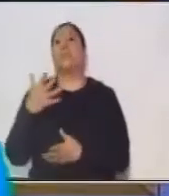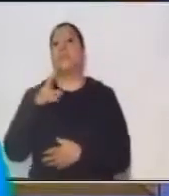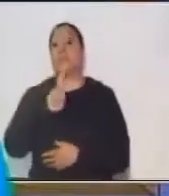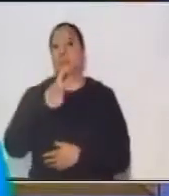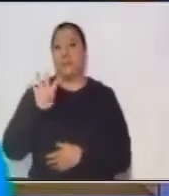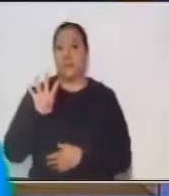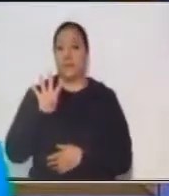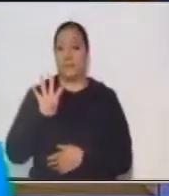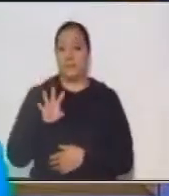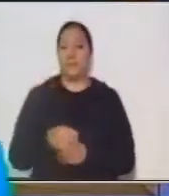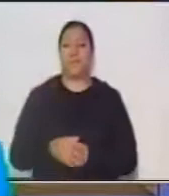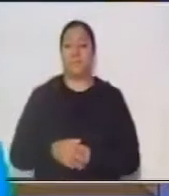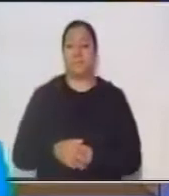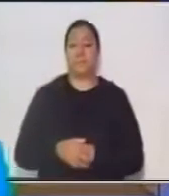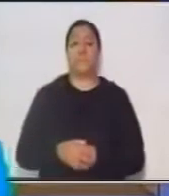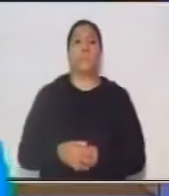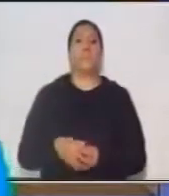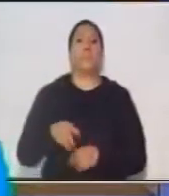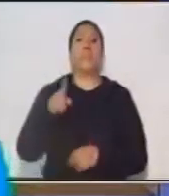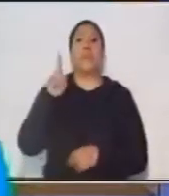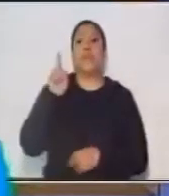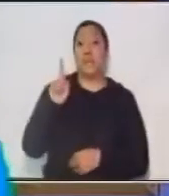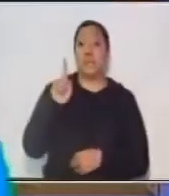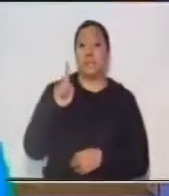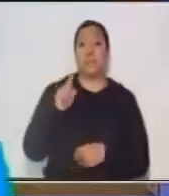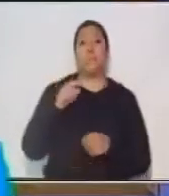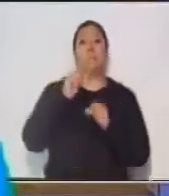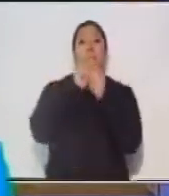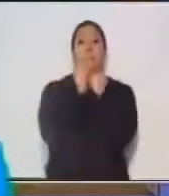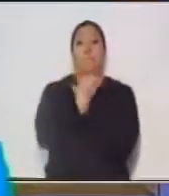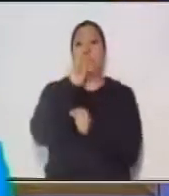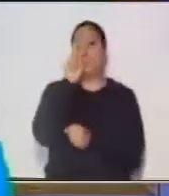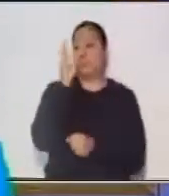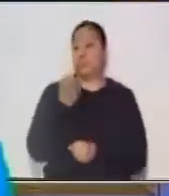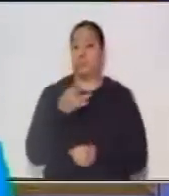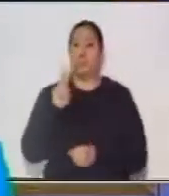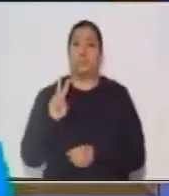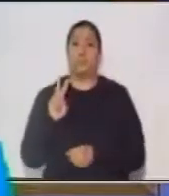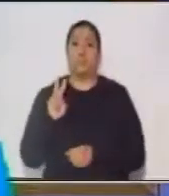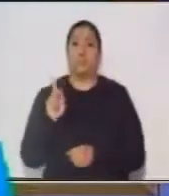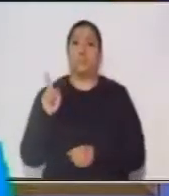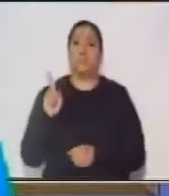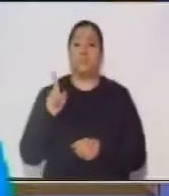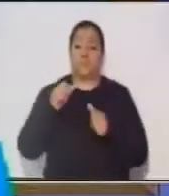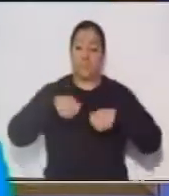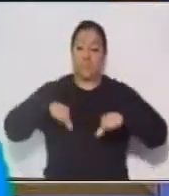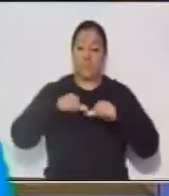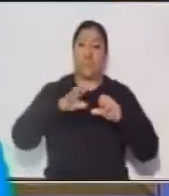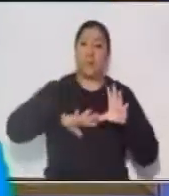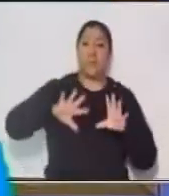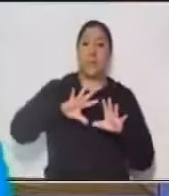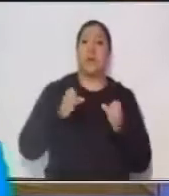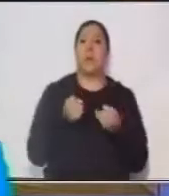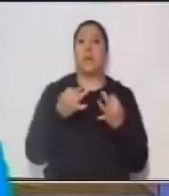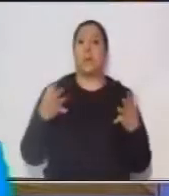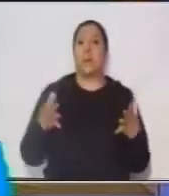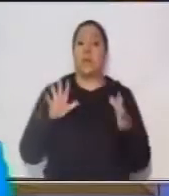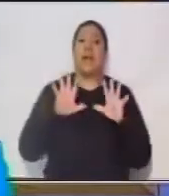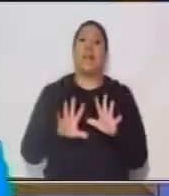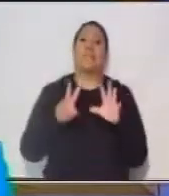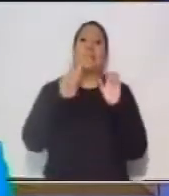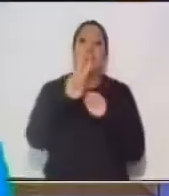multiplico por 1/2, el área de este rombo es 12